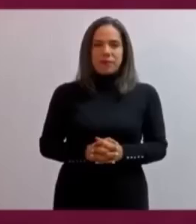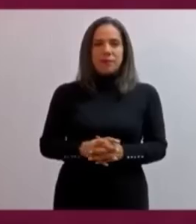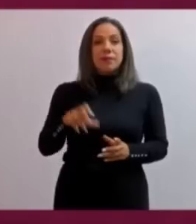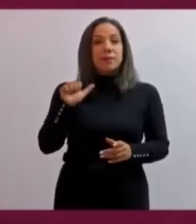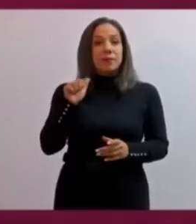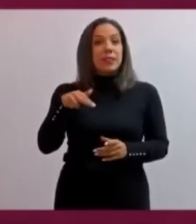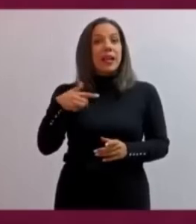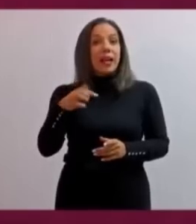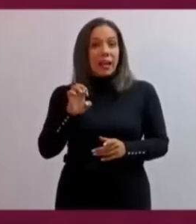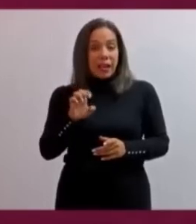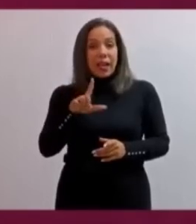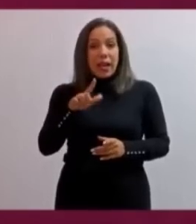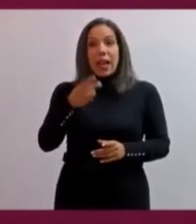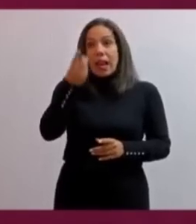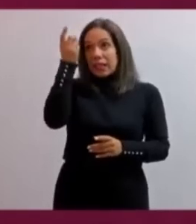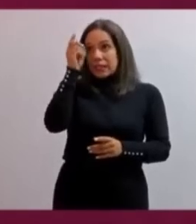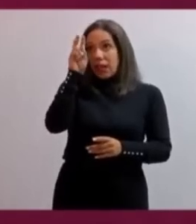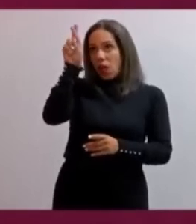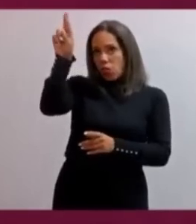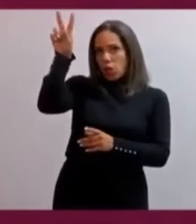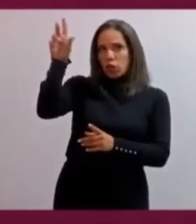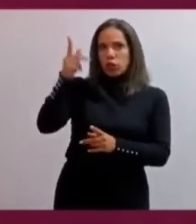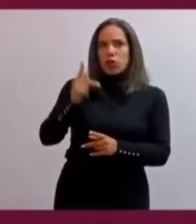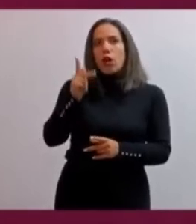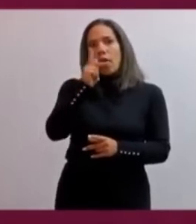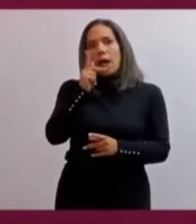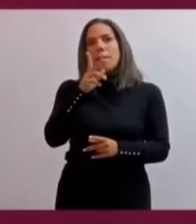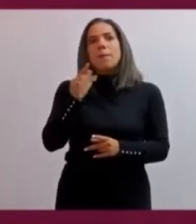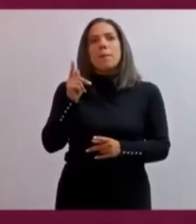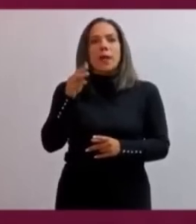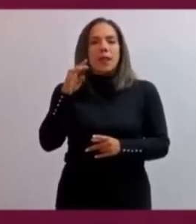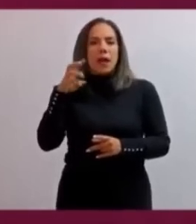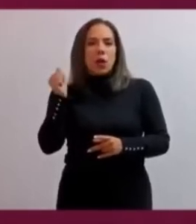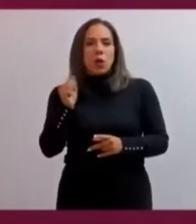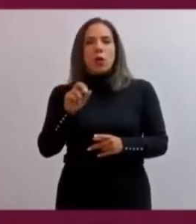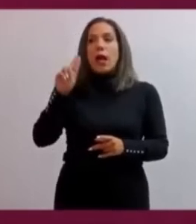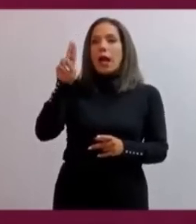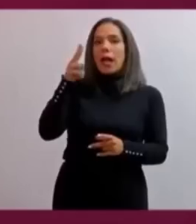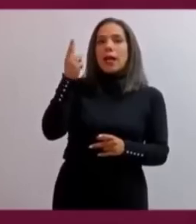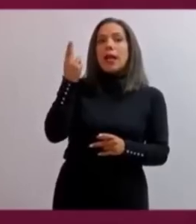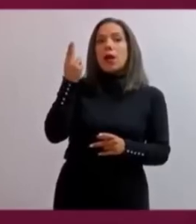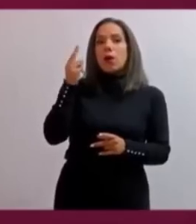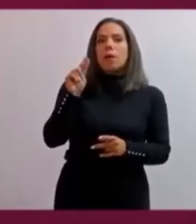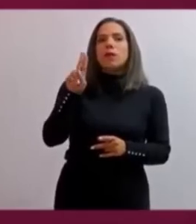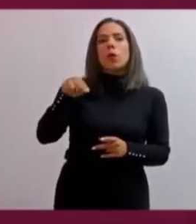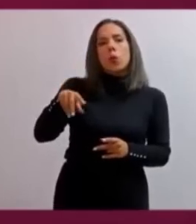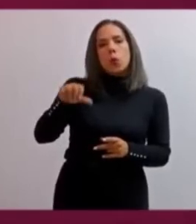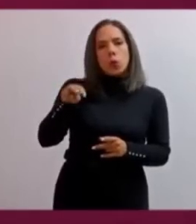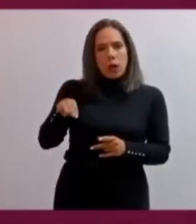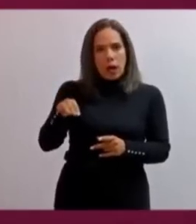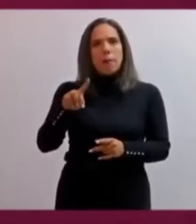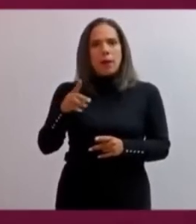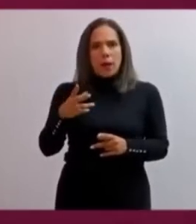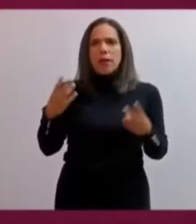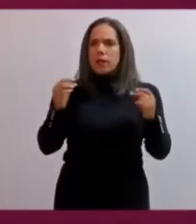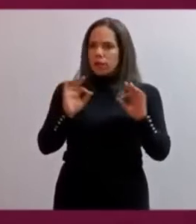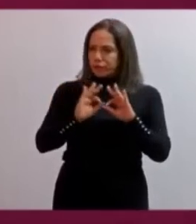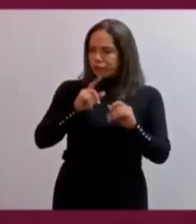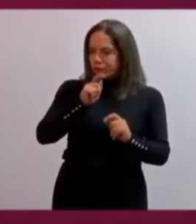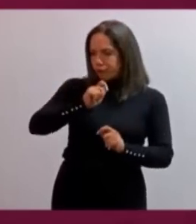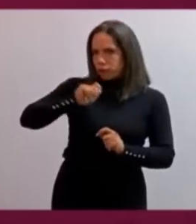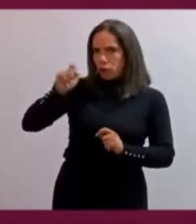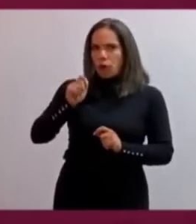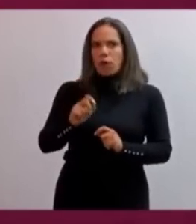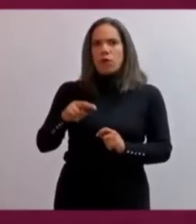Ángel Díaz Barriga es doctor en Pedagogía por la Facultad de Filosofía y Letras de la UNAM. Realizó su formación profesional en la